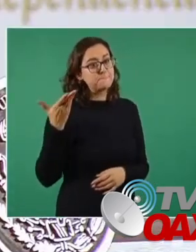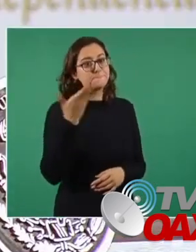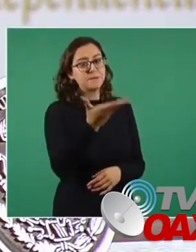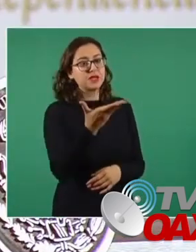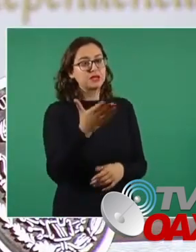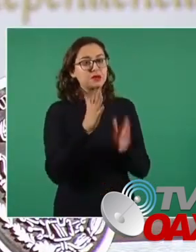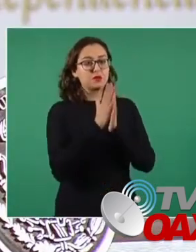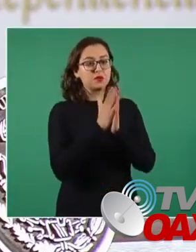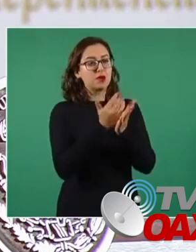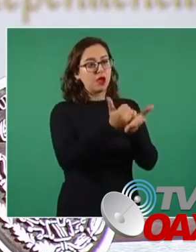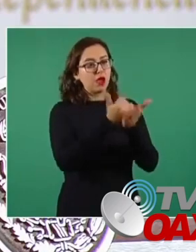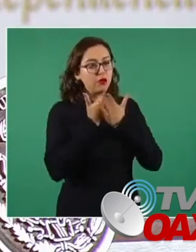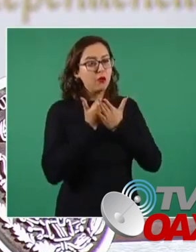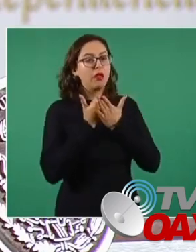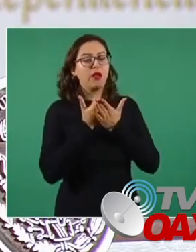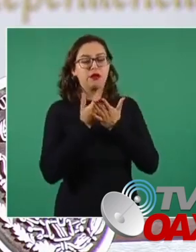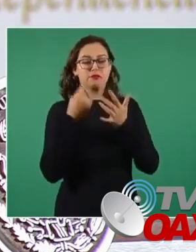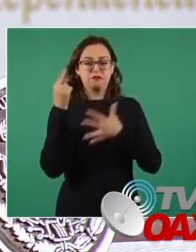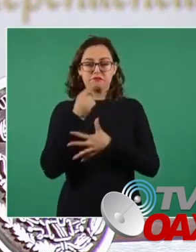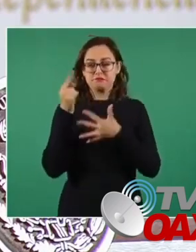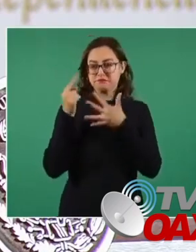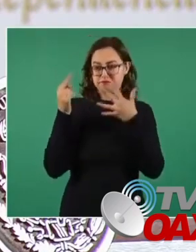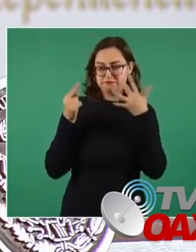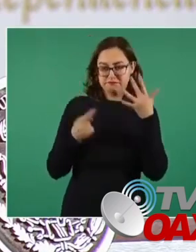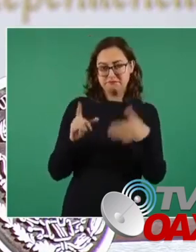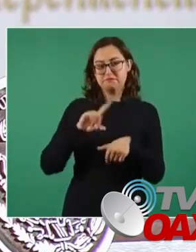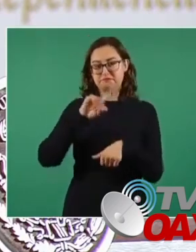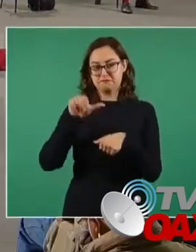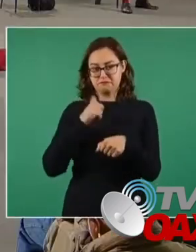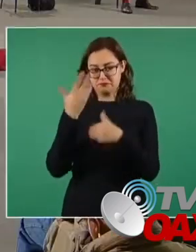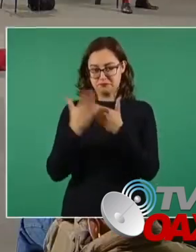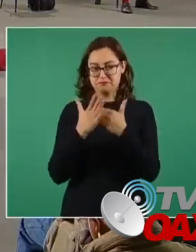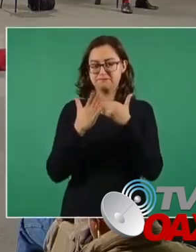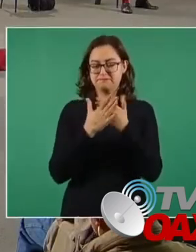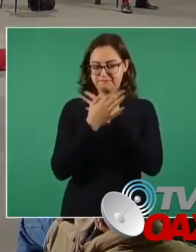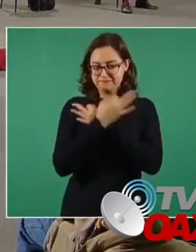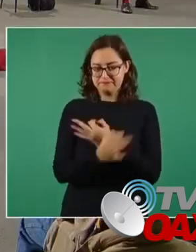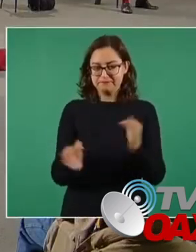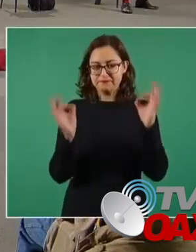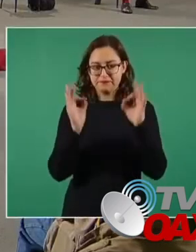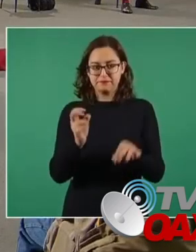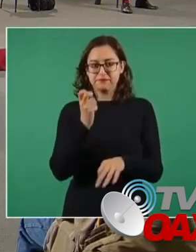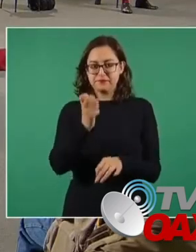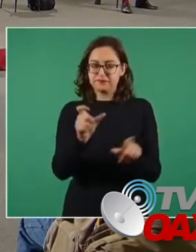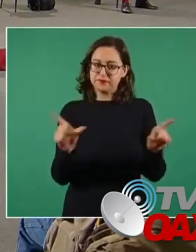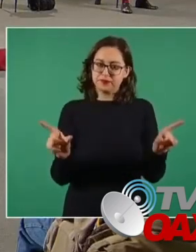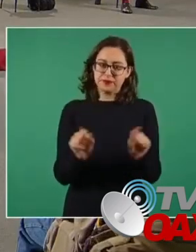más adelante daremos a conocer. Estoy a sus órdenes, esto sería todo, señor presidente.